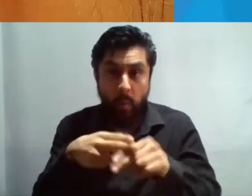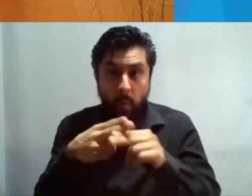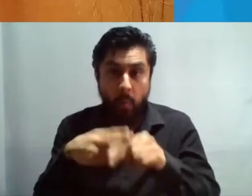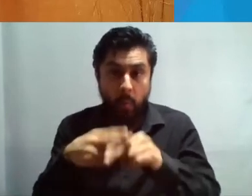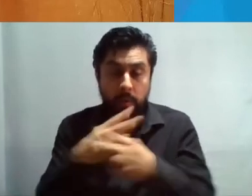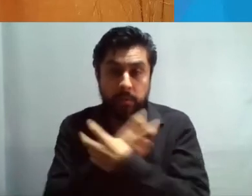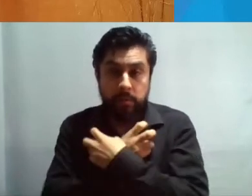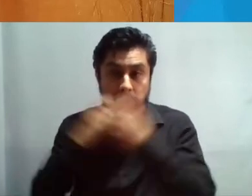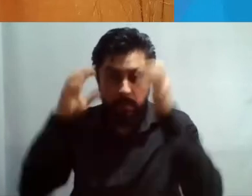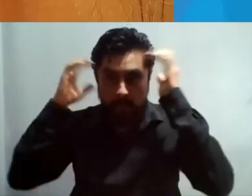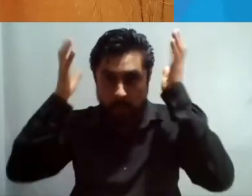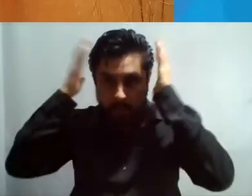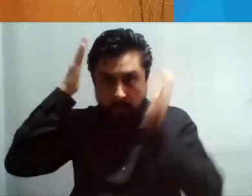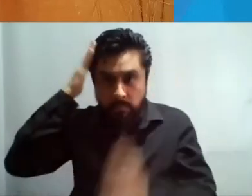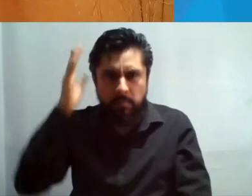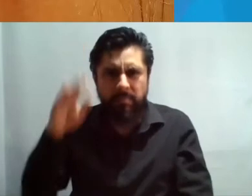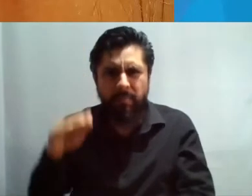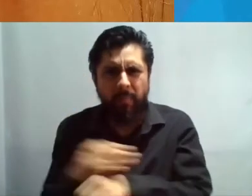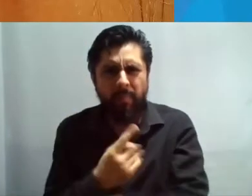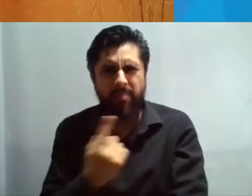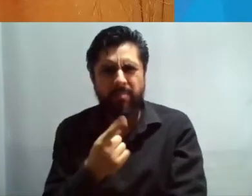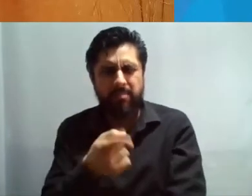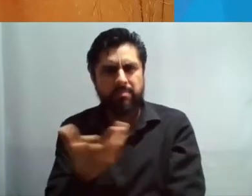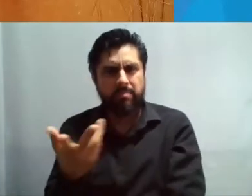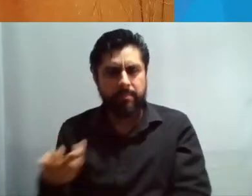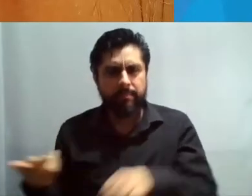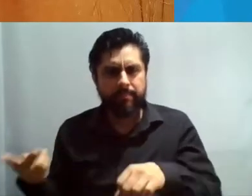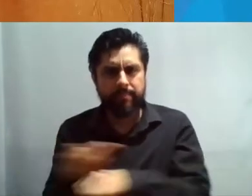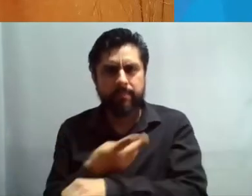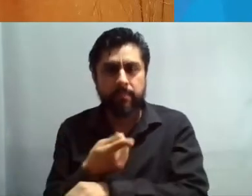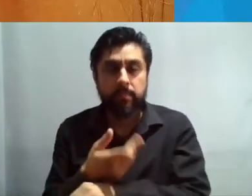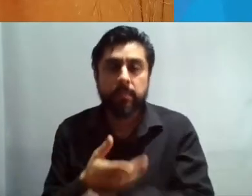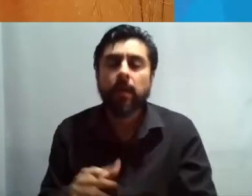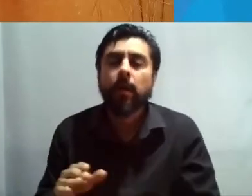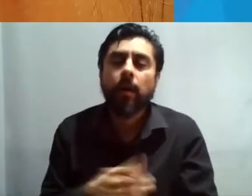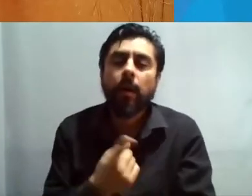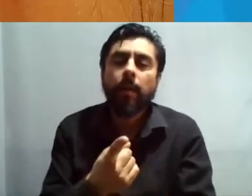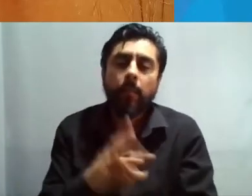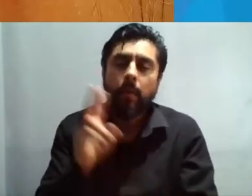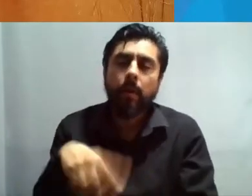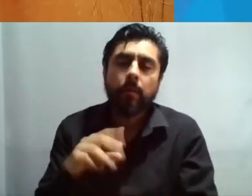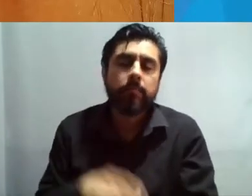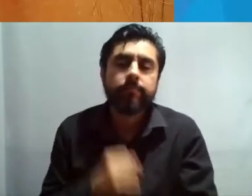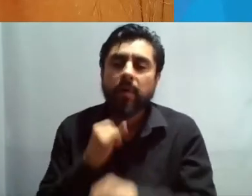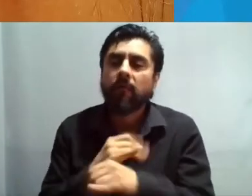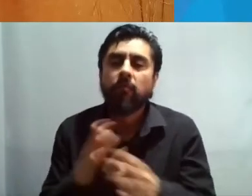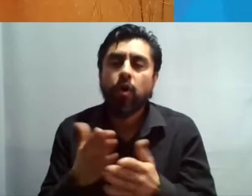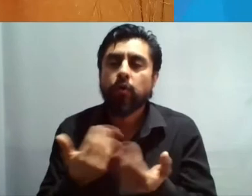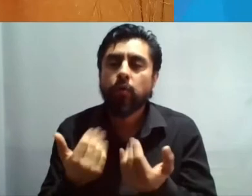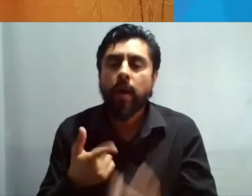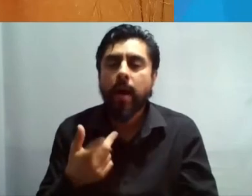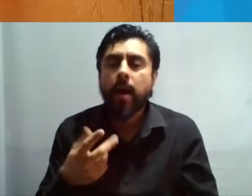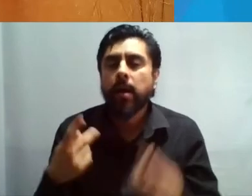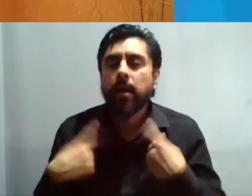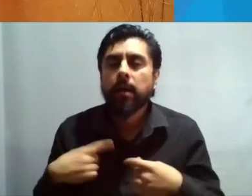podría pensar, bueno, ¿por qué ocurre esto? Un poco no hay información, otro poco las personas no se atienden y